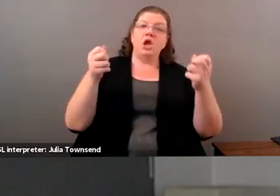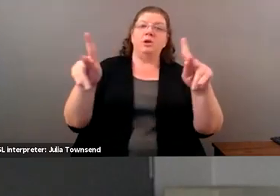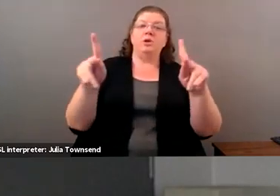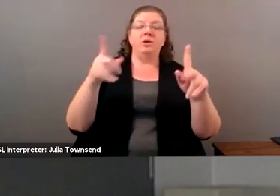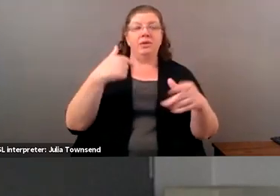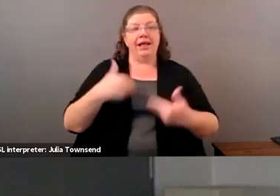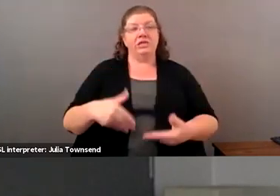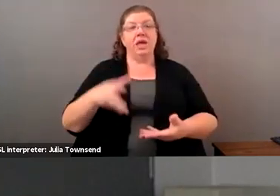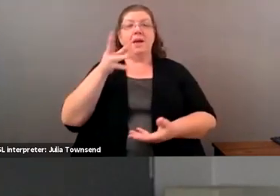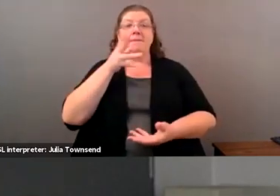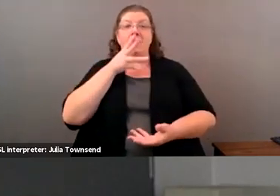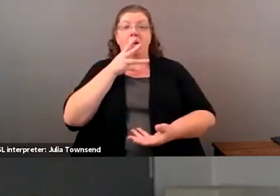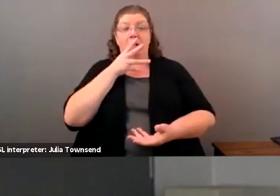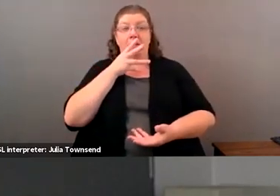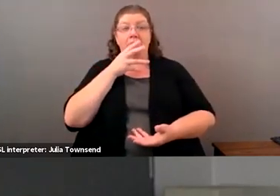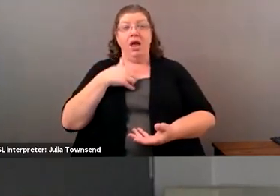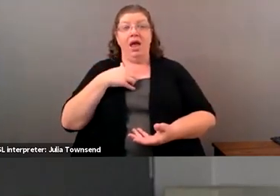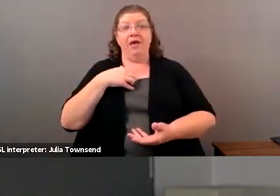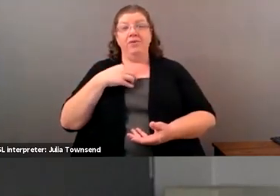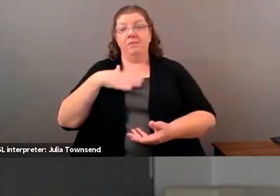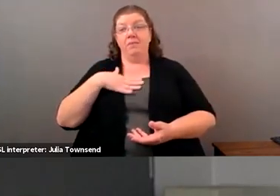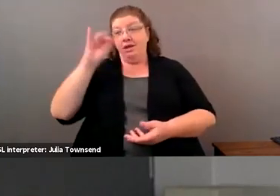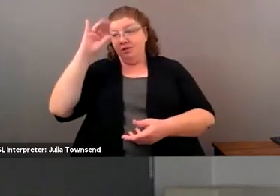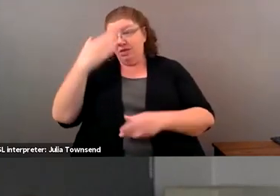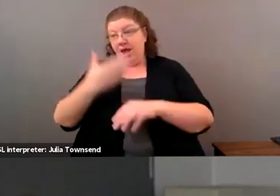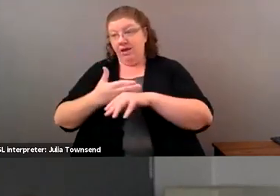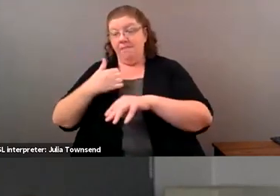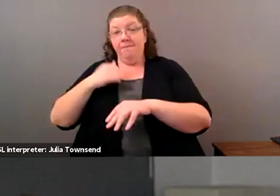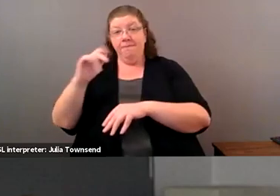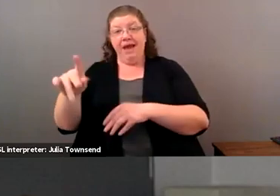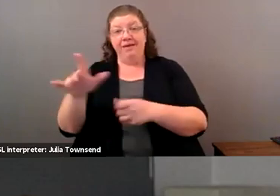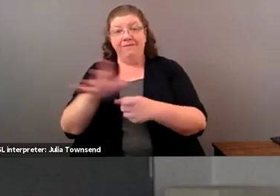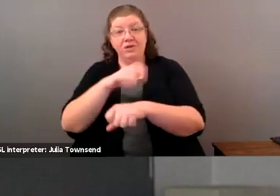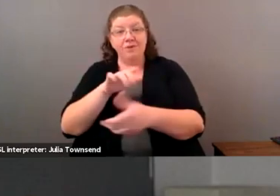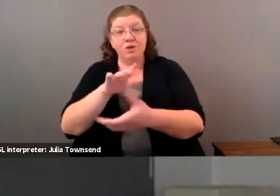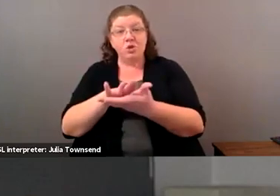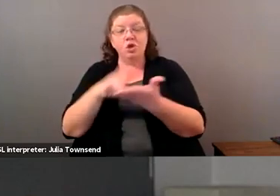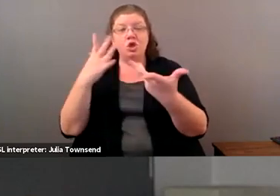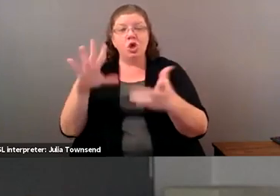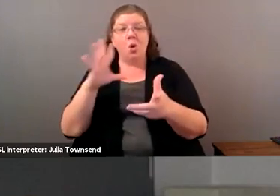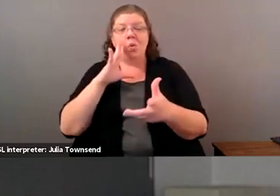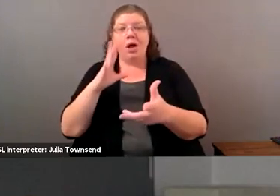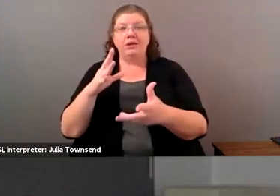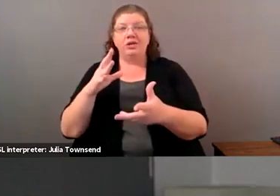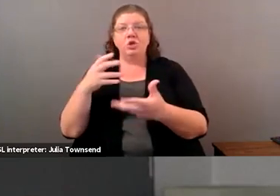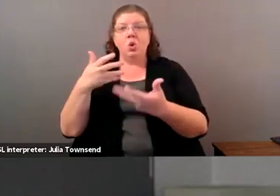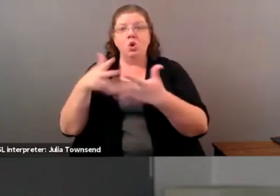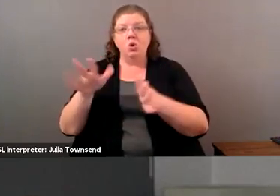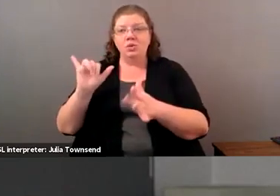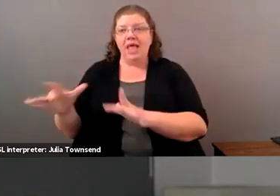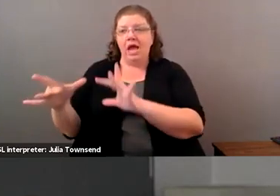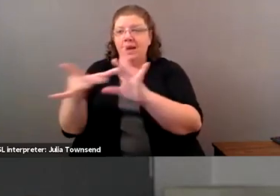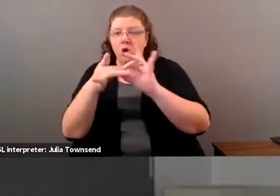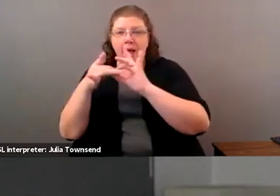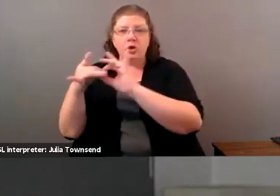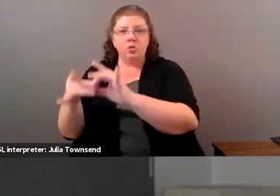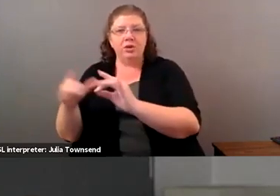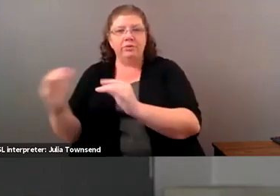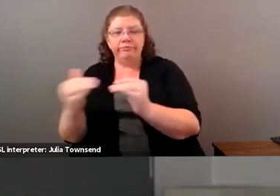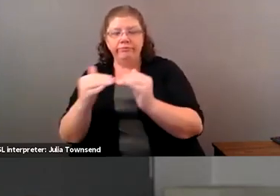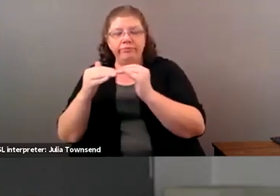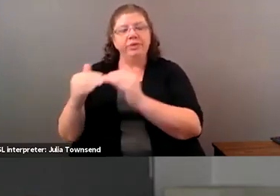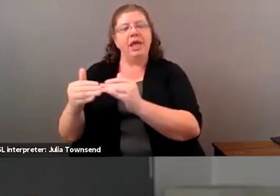como mamá que tiene un niño de regreso tiempo completo la escuela no no se quiere perder esta camaradería y todas las